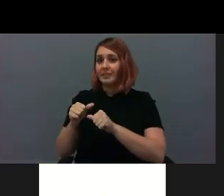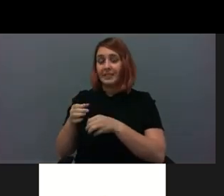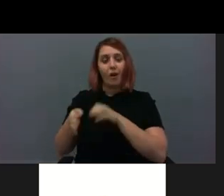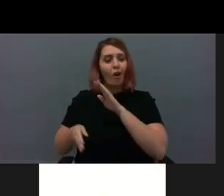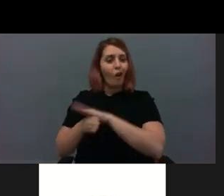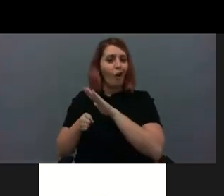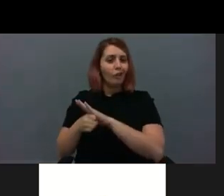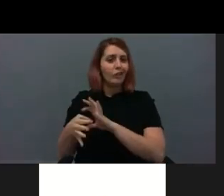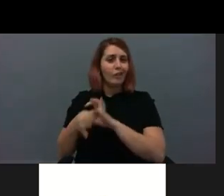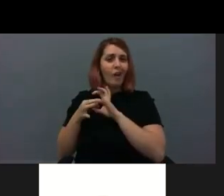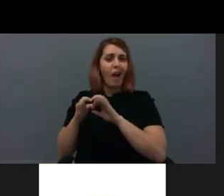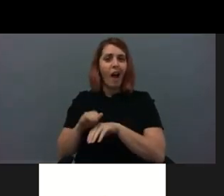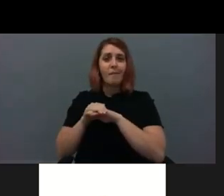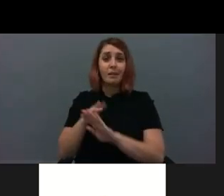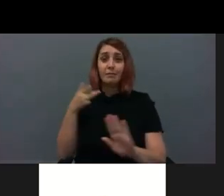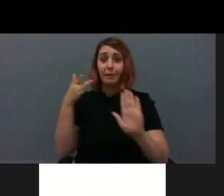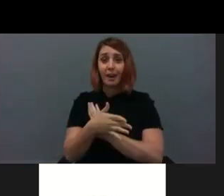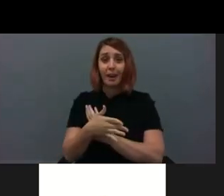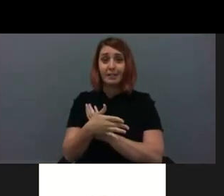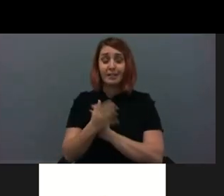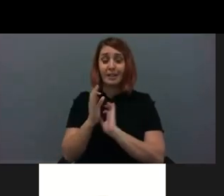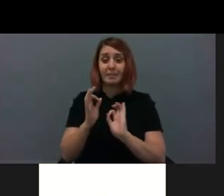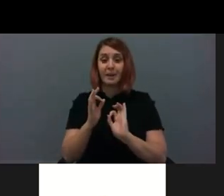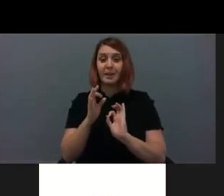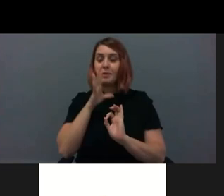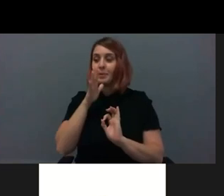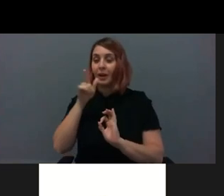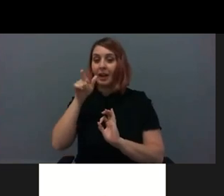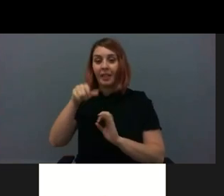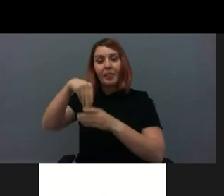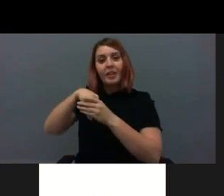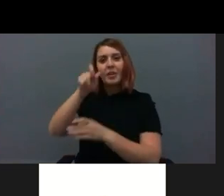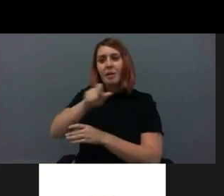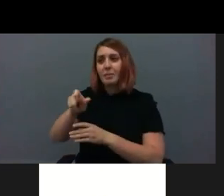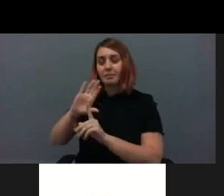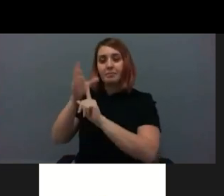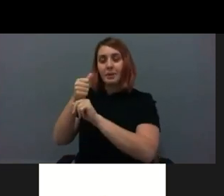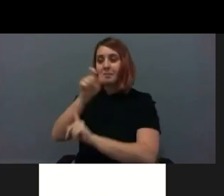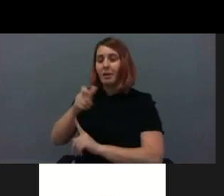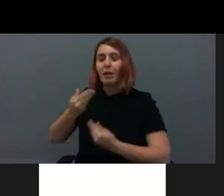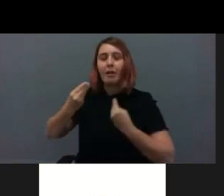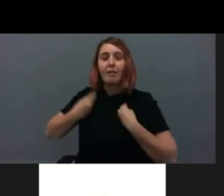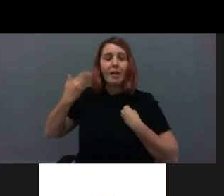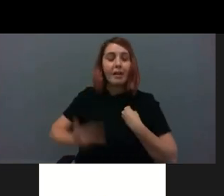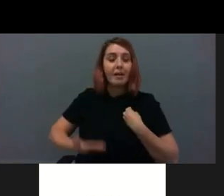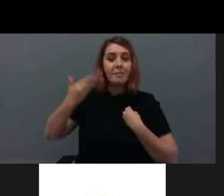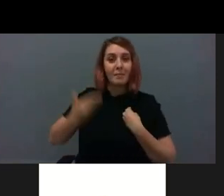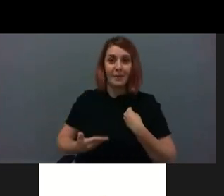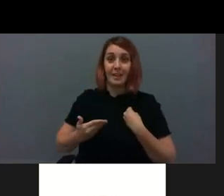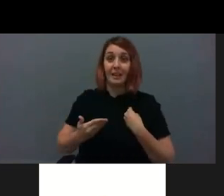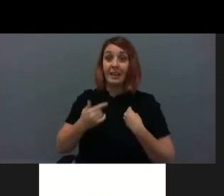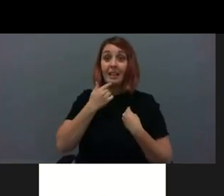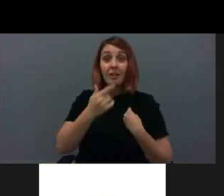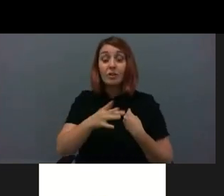seguiremos siendo amigas para siempre, o sea, encuentras a gente tan importante en tu vida. Y digo esto porque gracias a